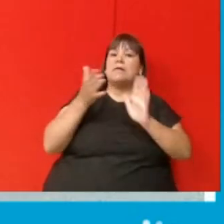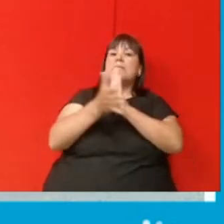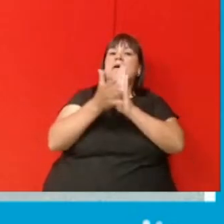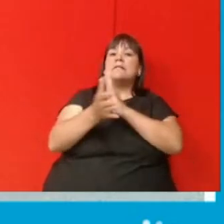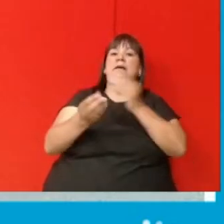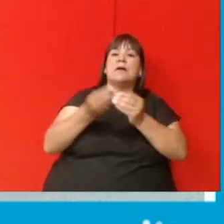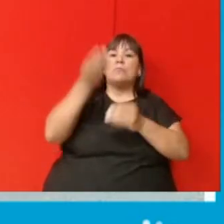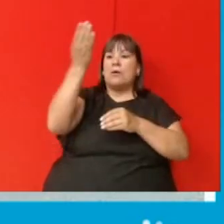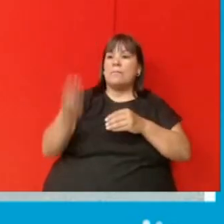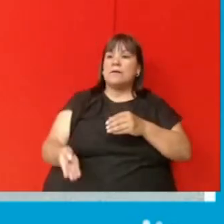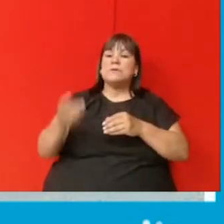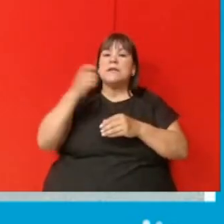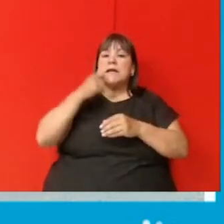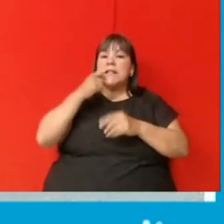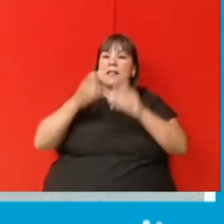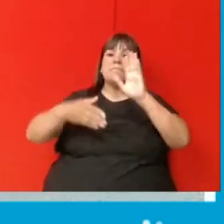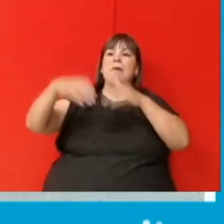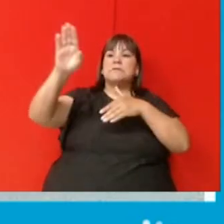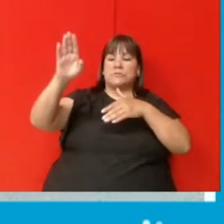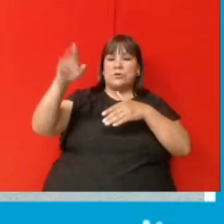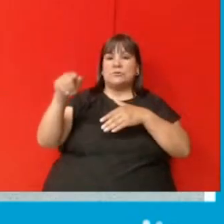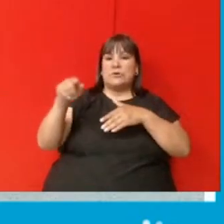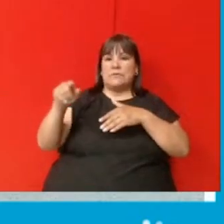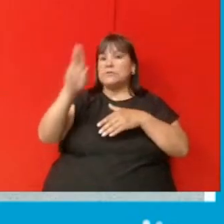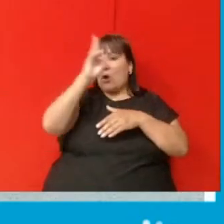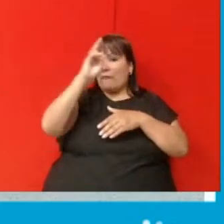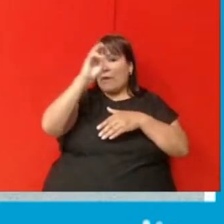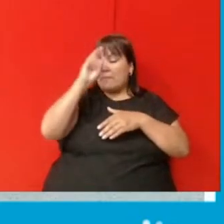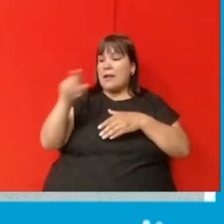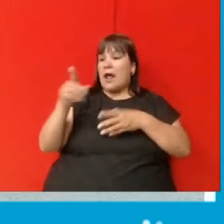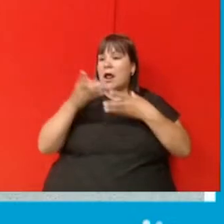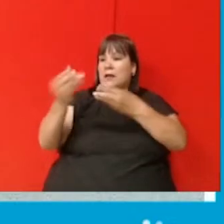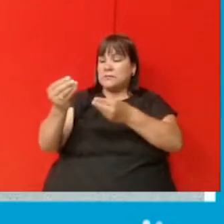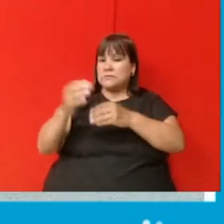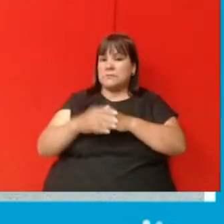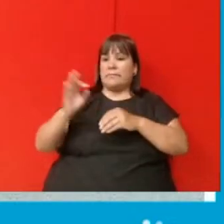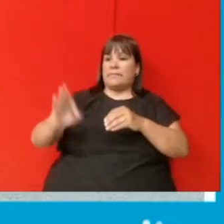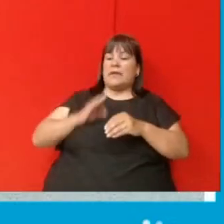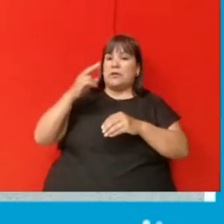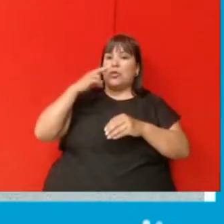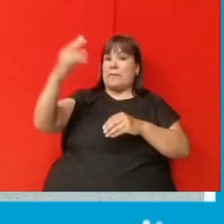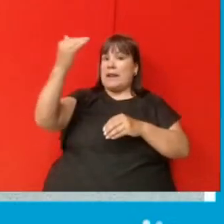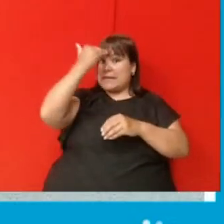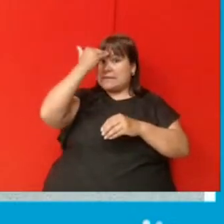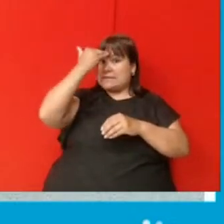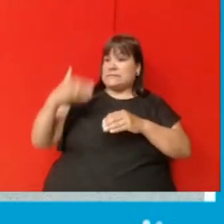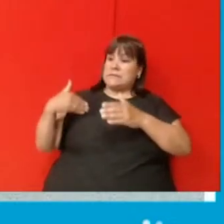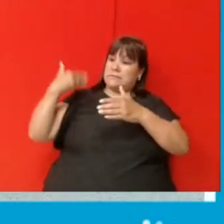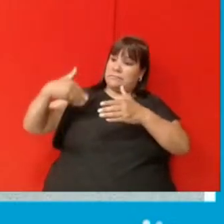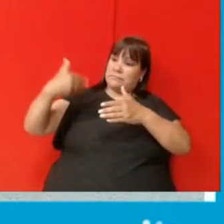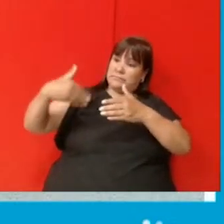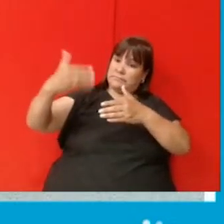nombre en realidad podríamos haber cambiado por otro. Nosotros desde el año 2015 que estamos como